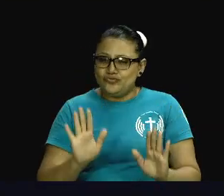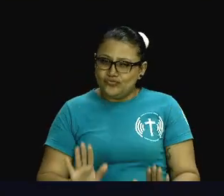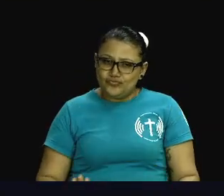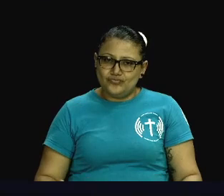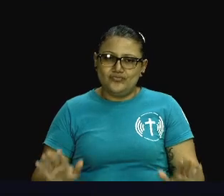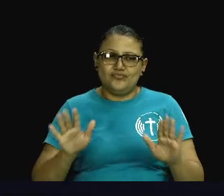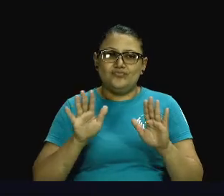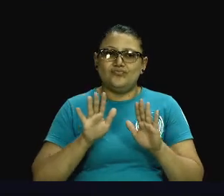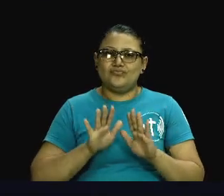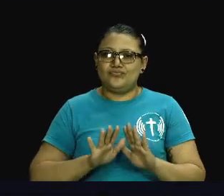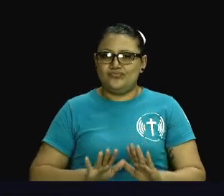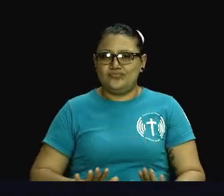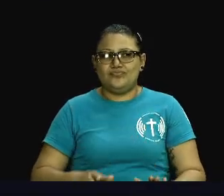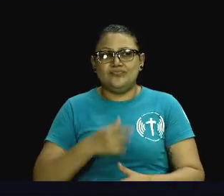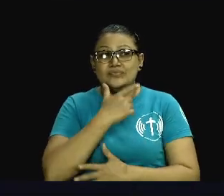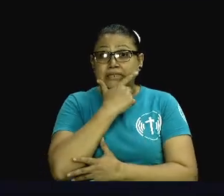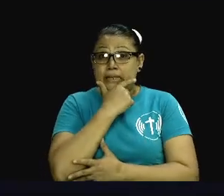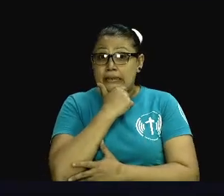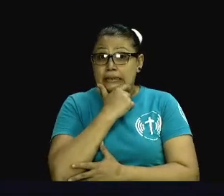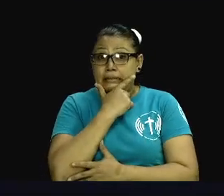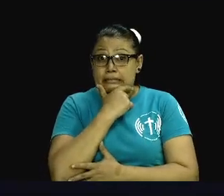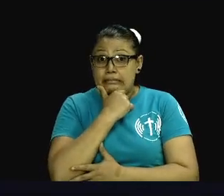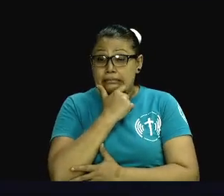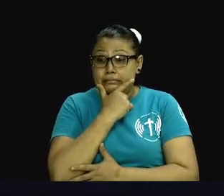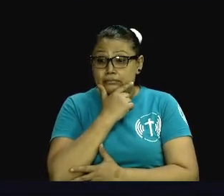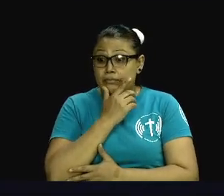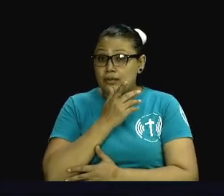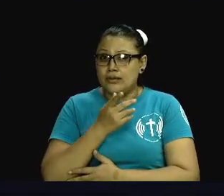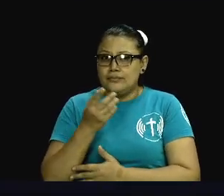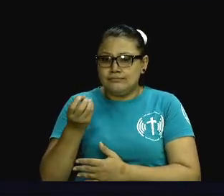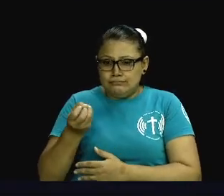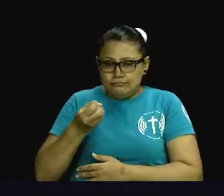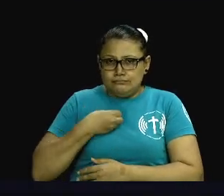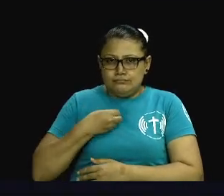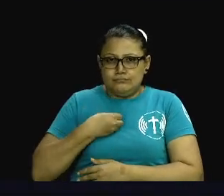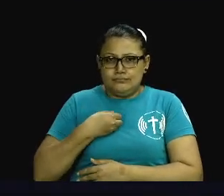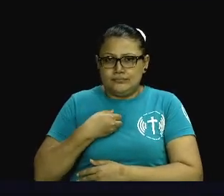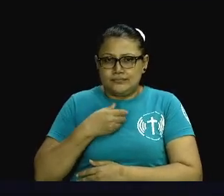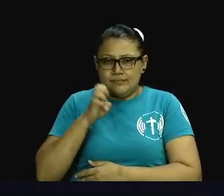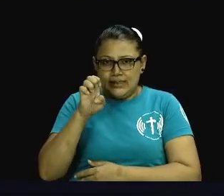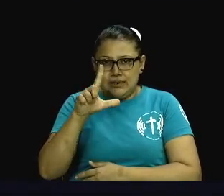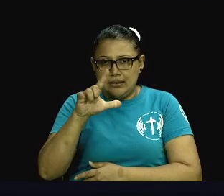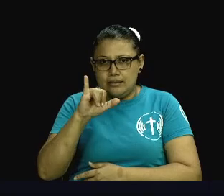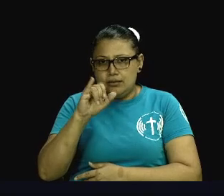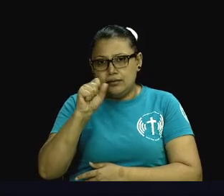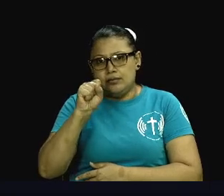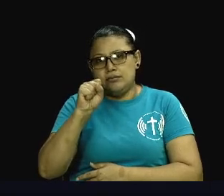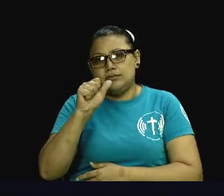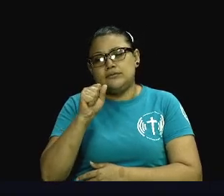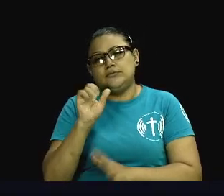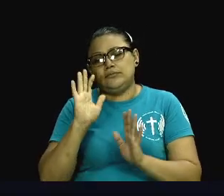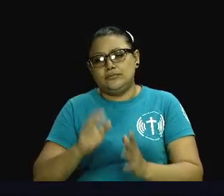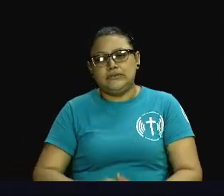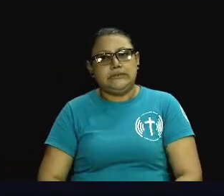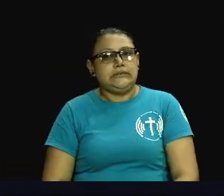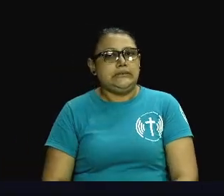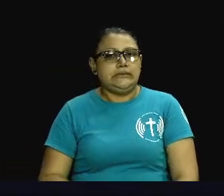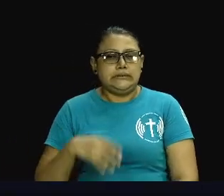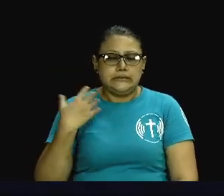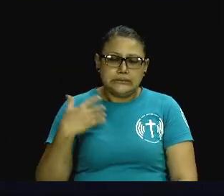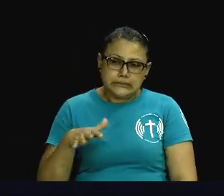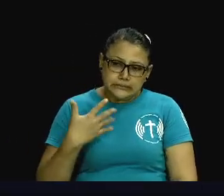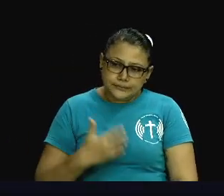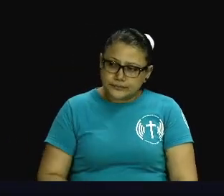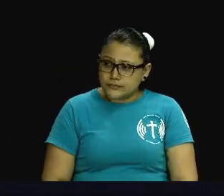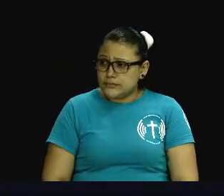imagínense que la viuda alimentó a elías y la mujer quería dejarse morir tened paciencia es que yo quiero ya salir